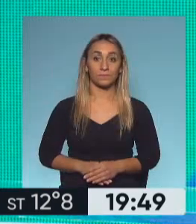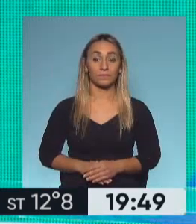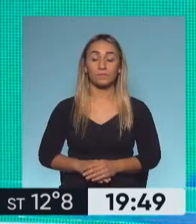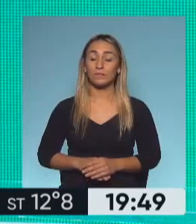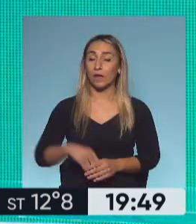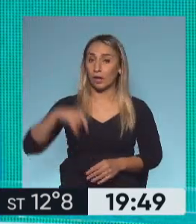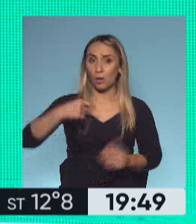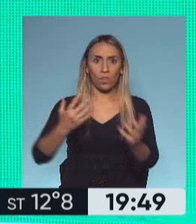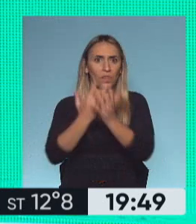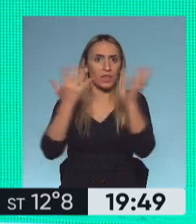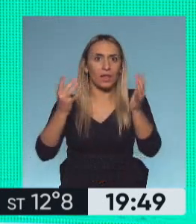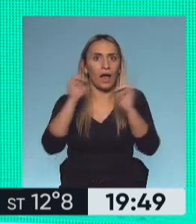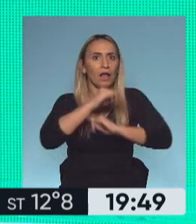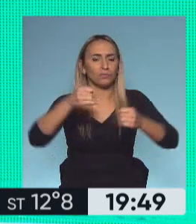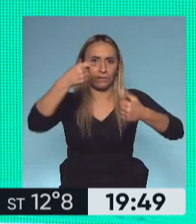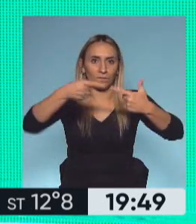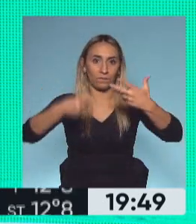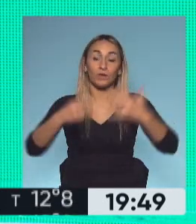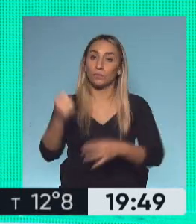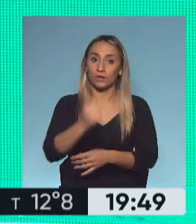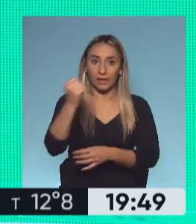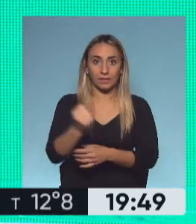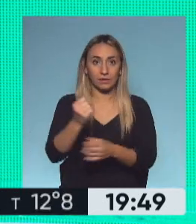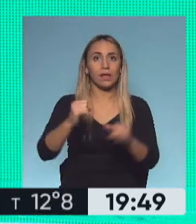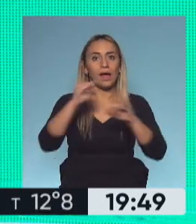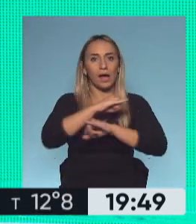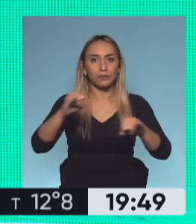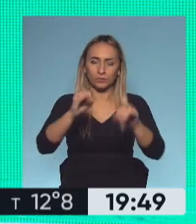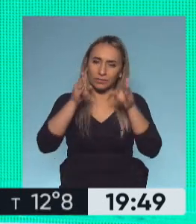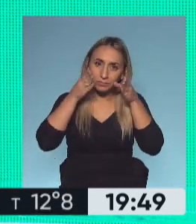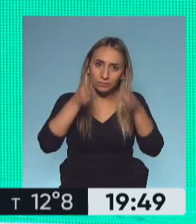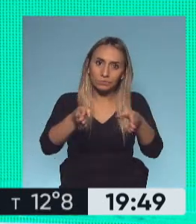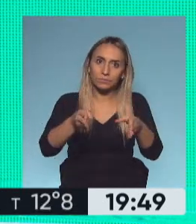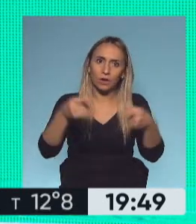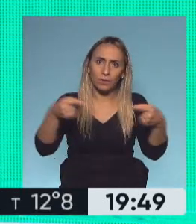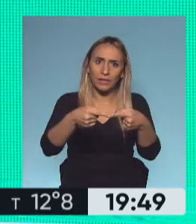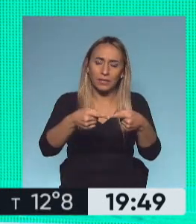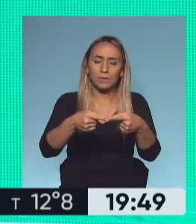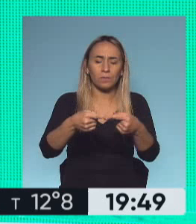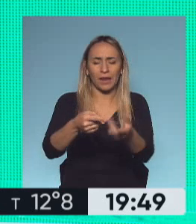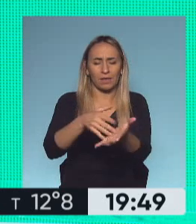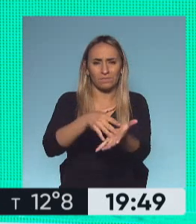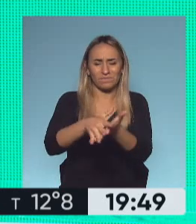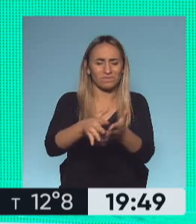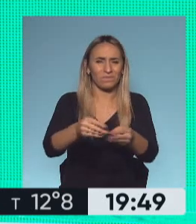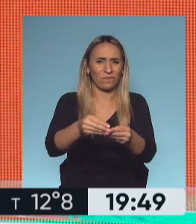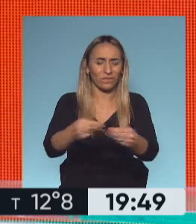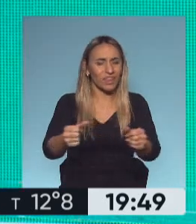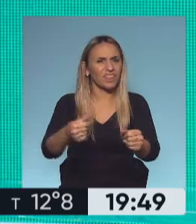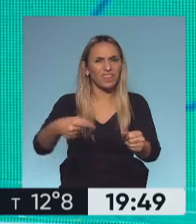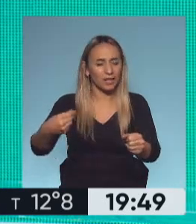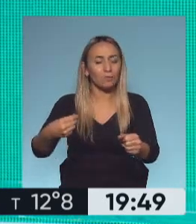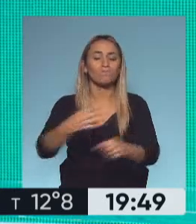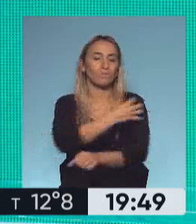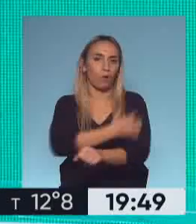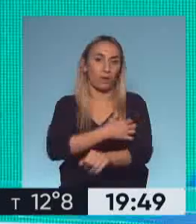En un día de anuncios importantes, de anuncios que apuntan a mitigar, a luchar, a reducir de alguna forma la